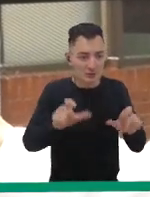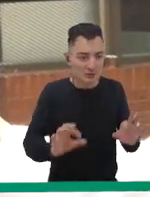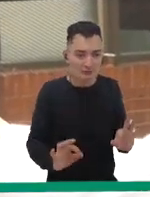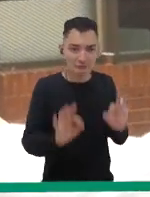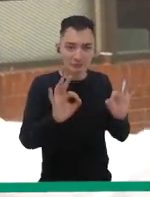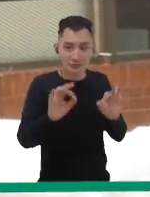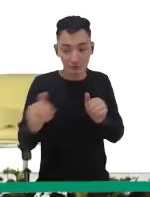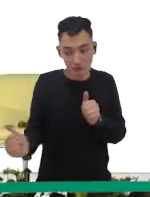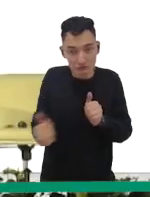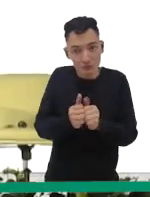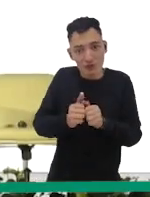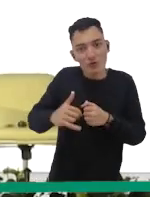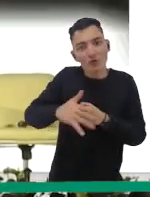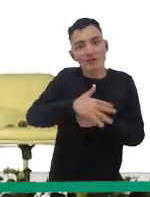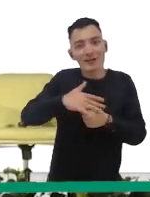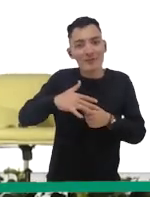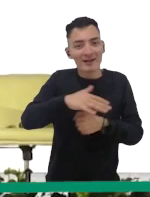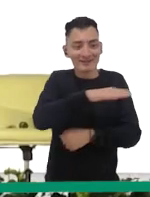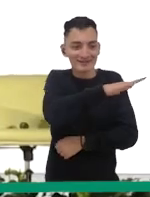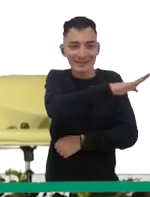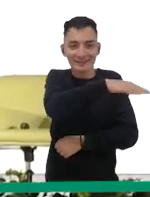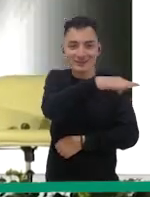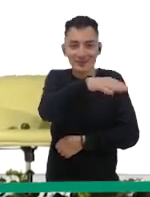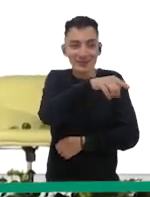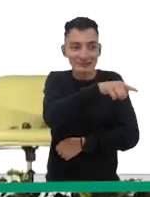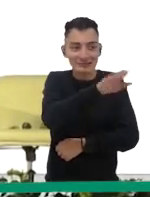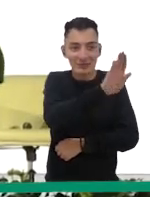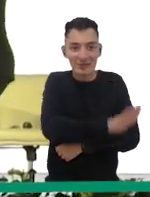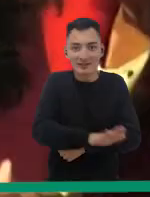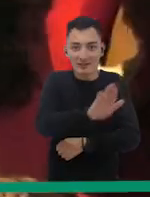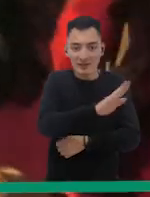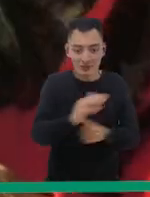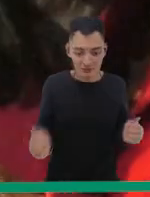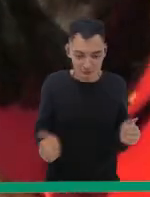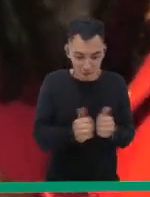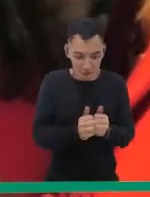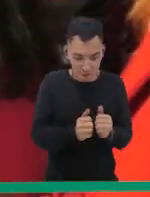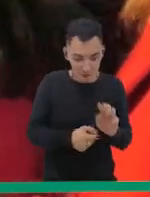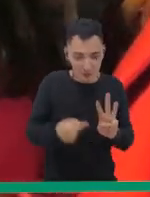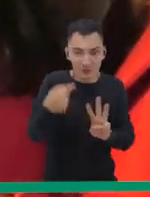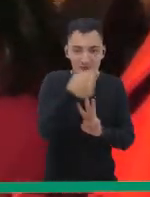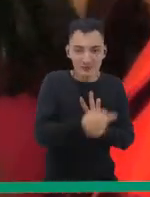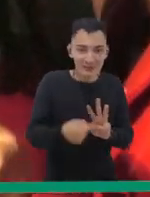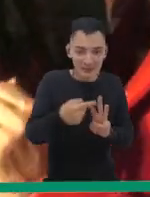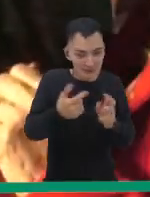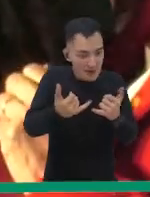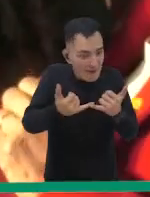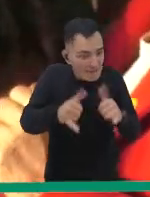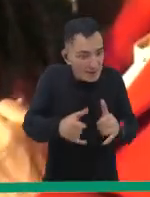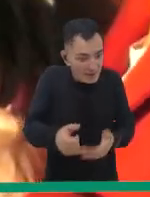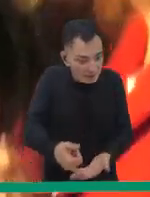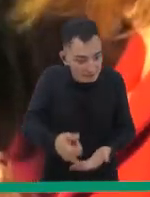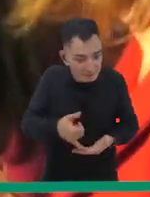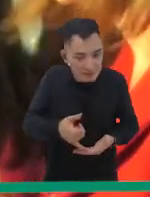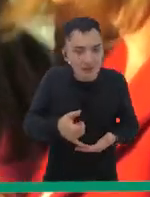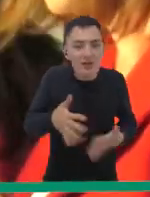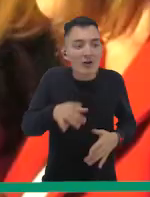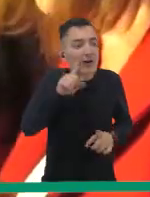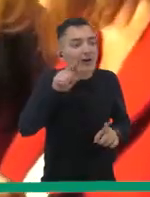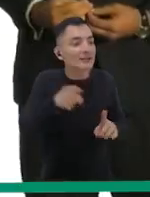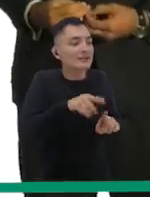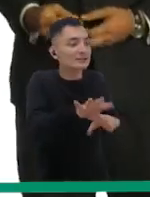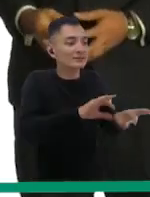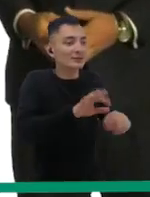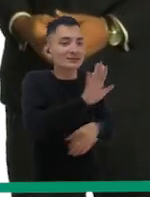para Boyacá estar hoy entre los grandes, junto con Cundinamarca y Antioquia en la categoría octava. Fuimos los